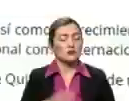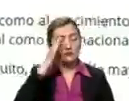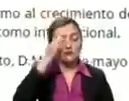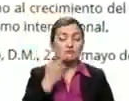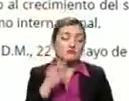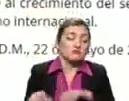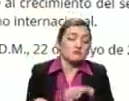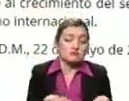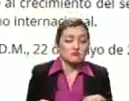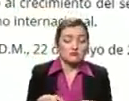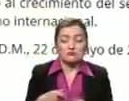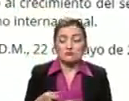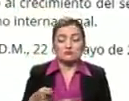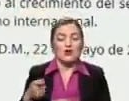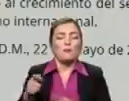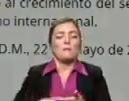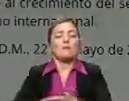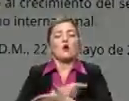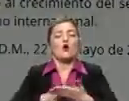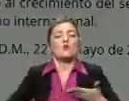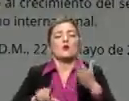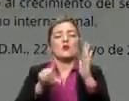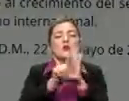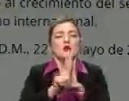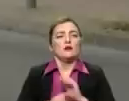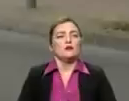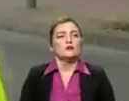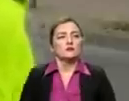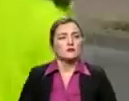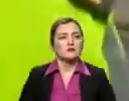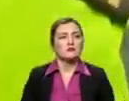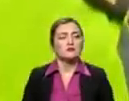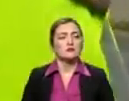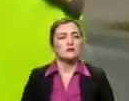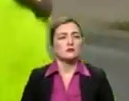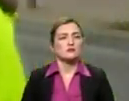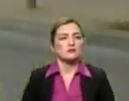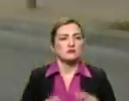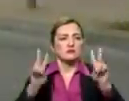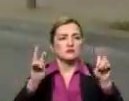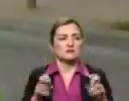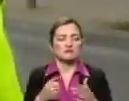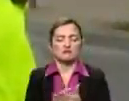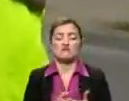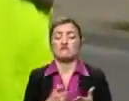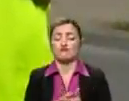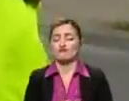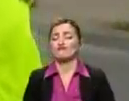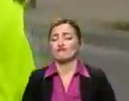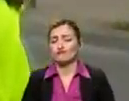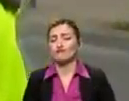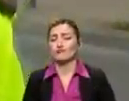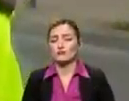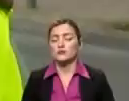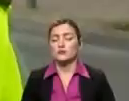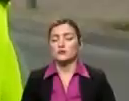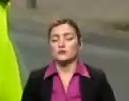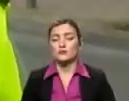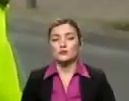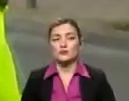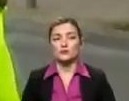la actividad de los playeros está prohibida por la ley. Estamos combatiendo este tema a raíz que se